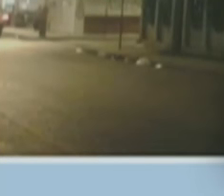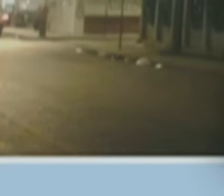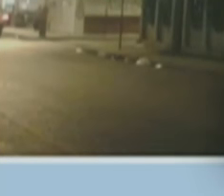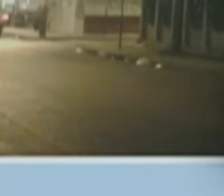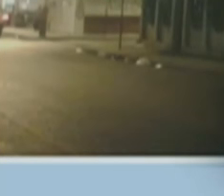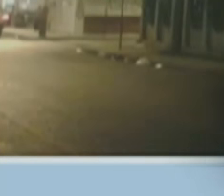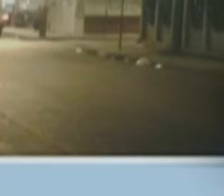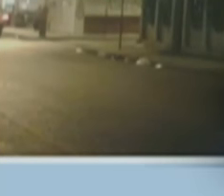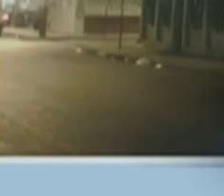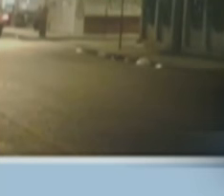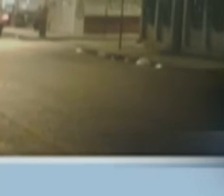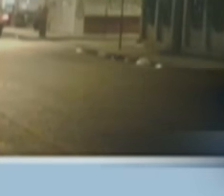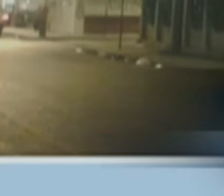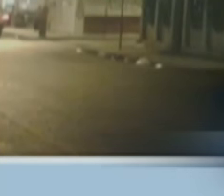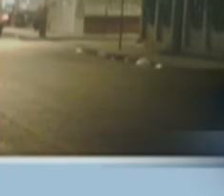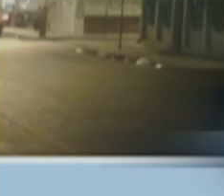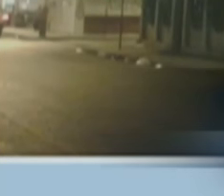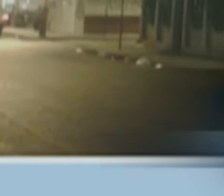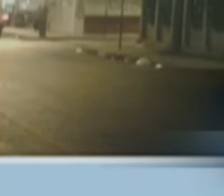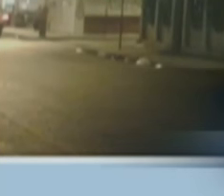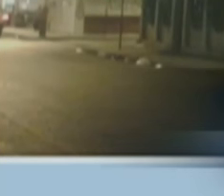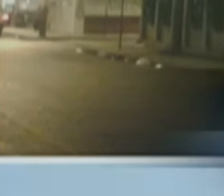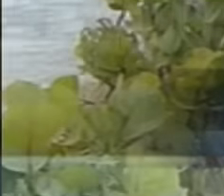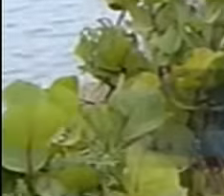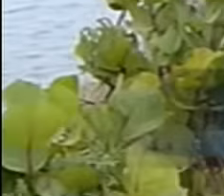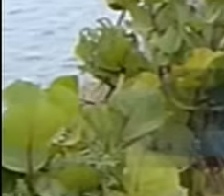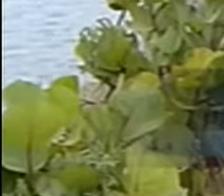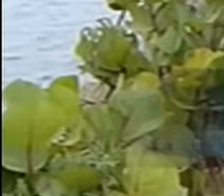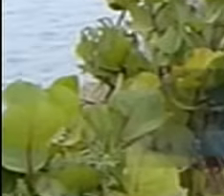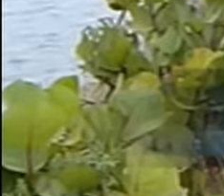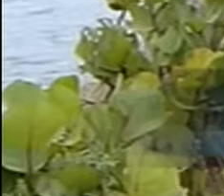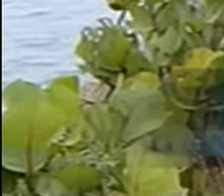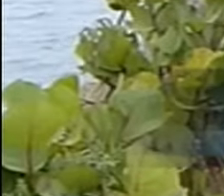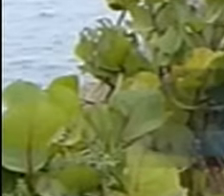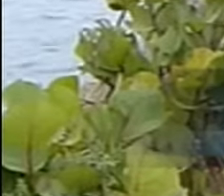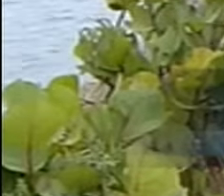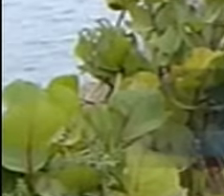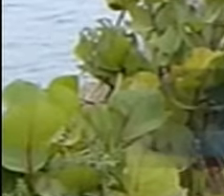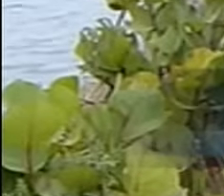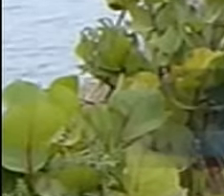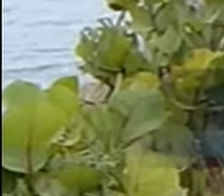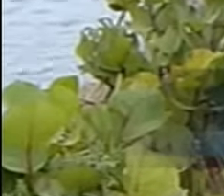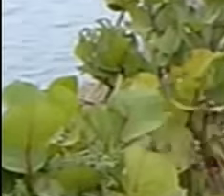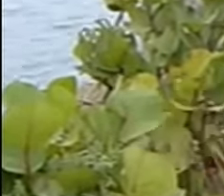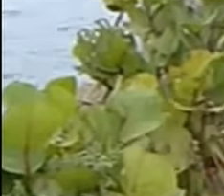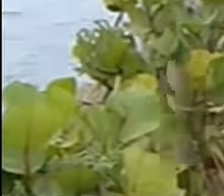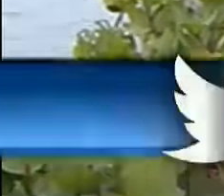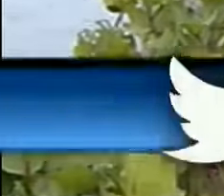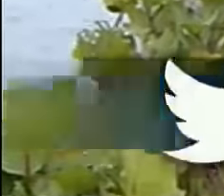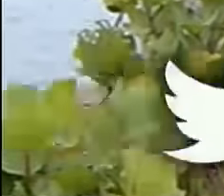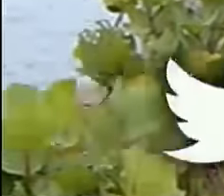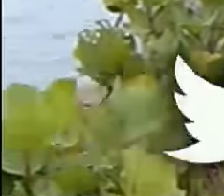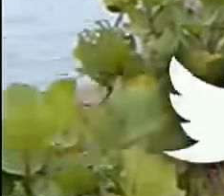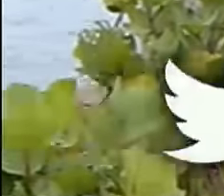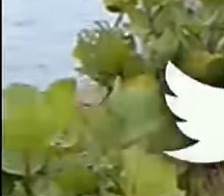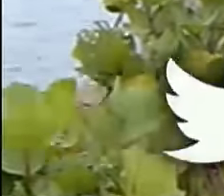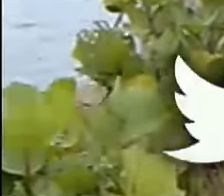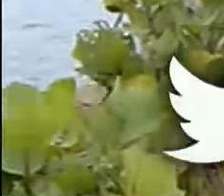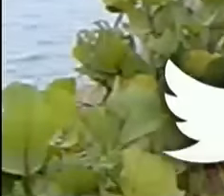Gracias por todos estos mensajes, gracias, gracias por su sintonía y por hacernos parte de su comunidad. Sigan escribiéndonos a nuestro Twitter,